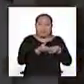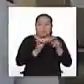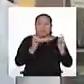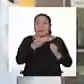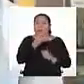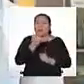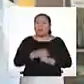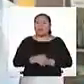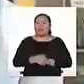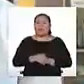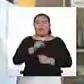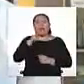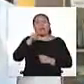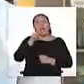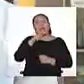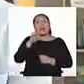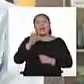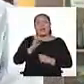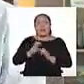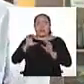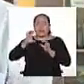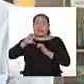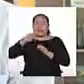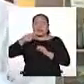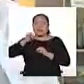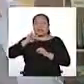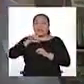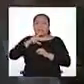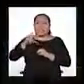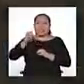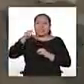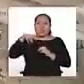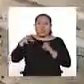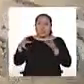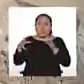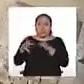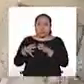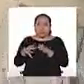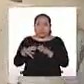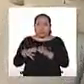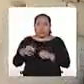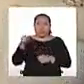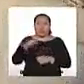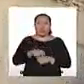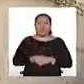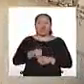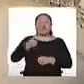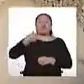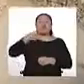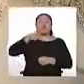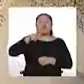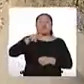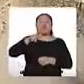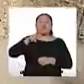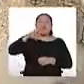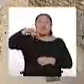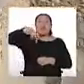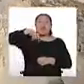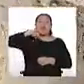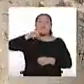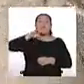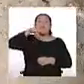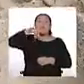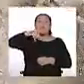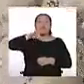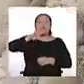Pero en el caso del Valle del Chillón, frente a otros valles, tenemos una peculiaridad. Existen cerca de 12 puquios esparcidos